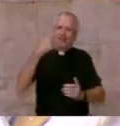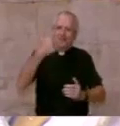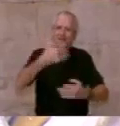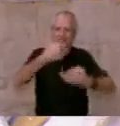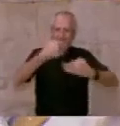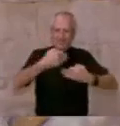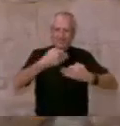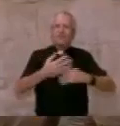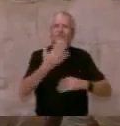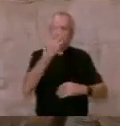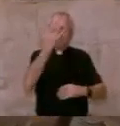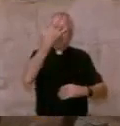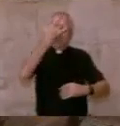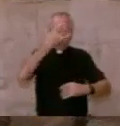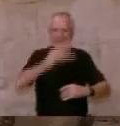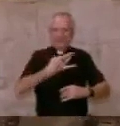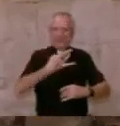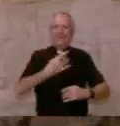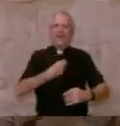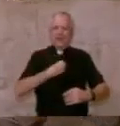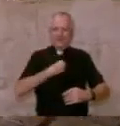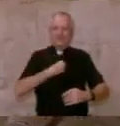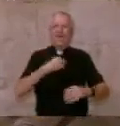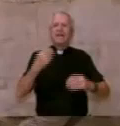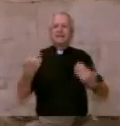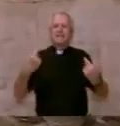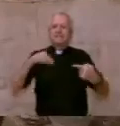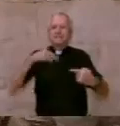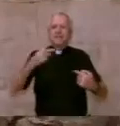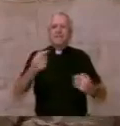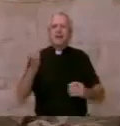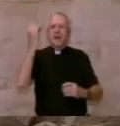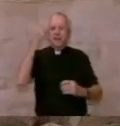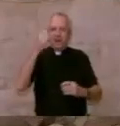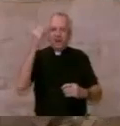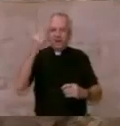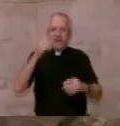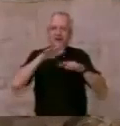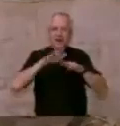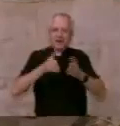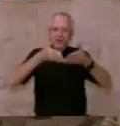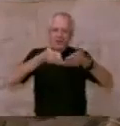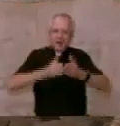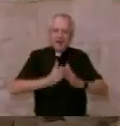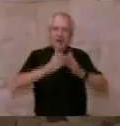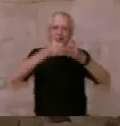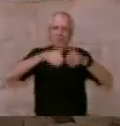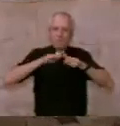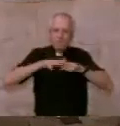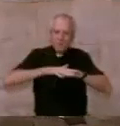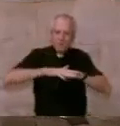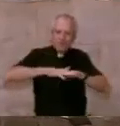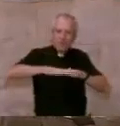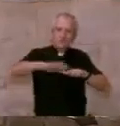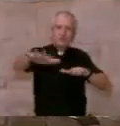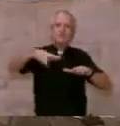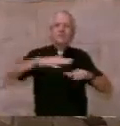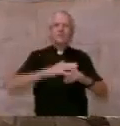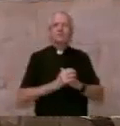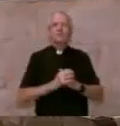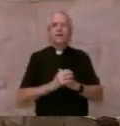Una esperanza consciente de la que la Iglesia existe para evangelizar, navegando en medio de las olas de nuestro